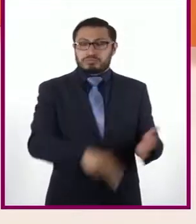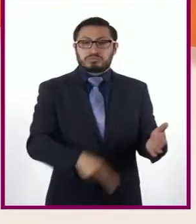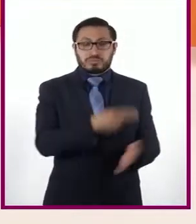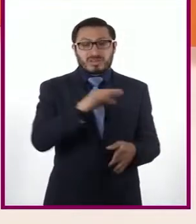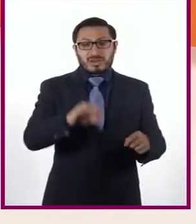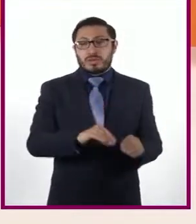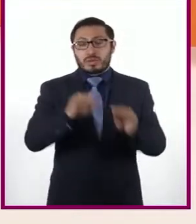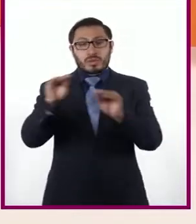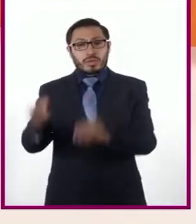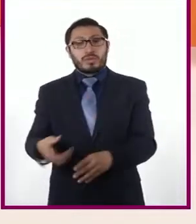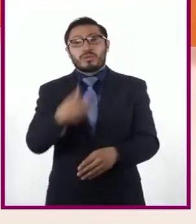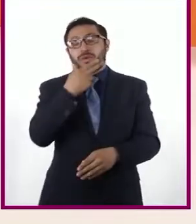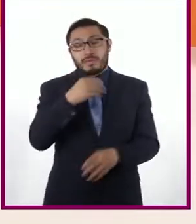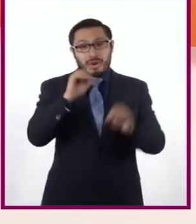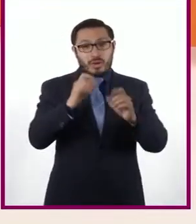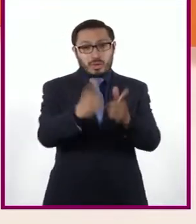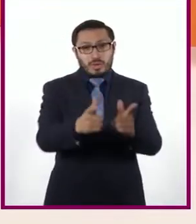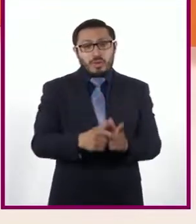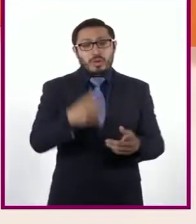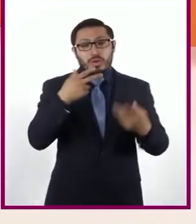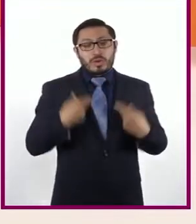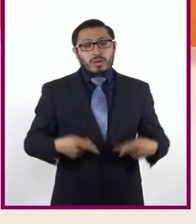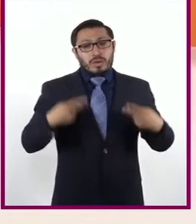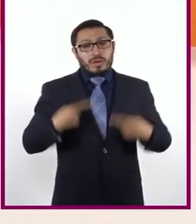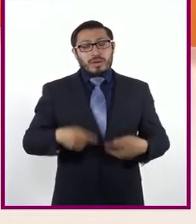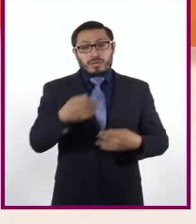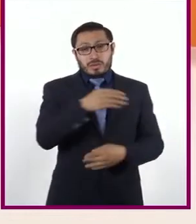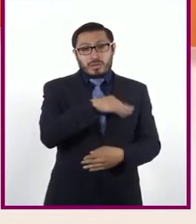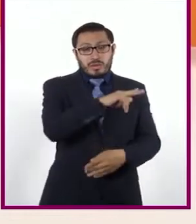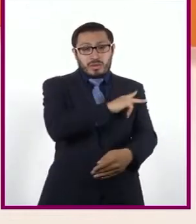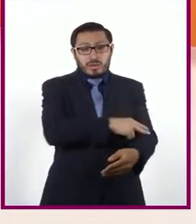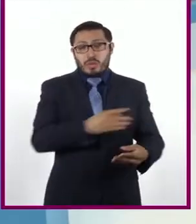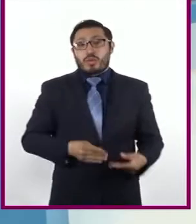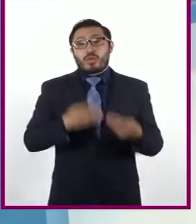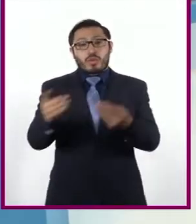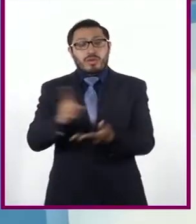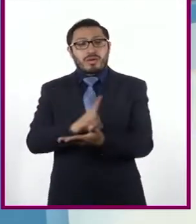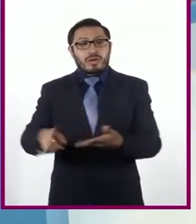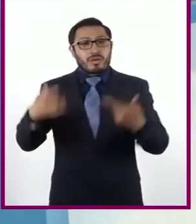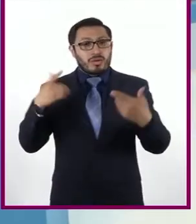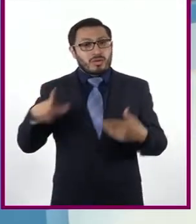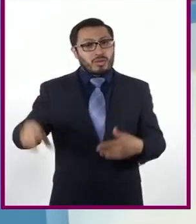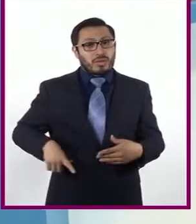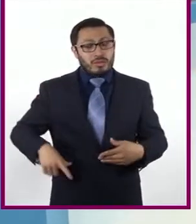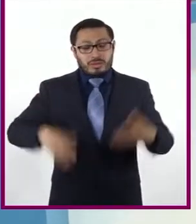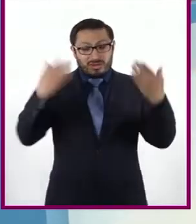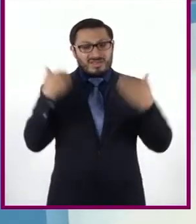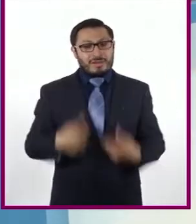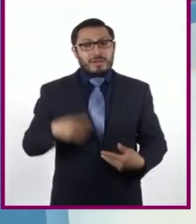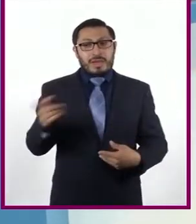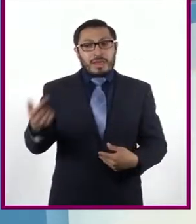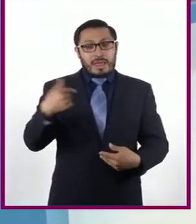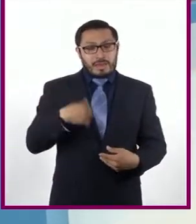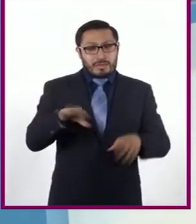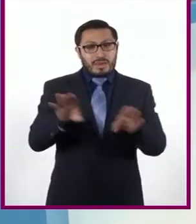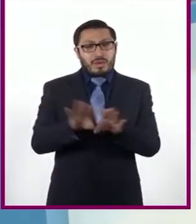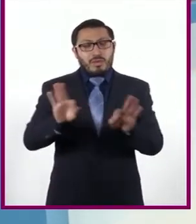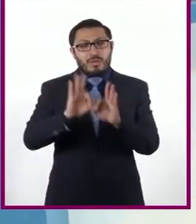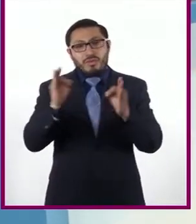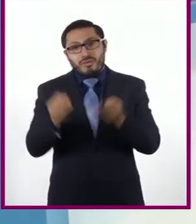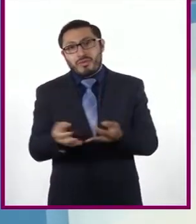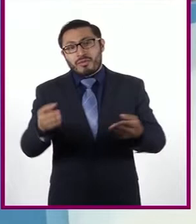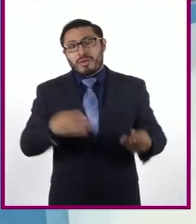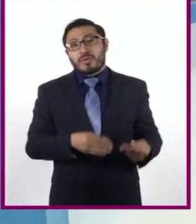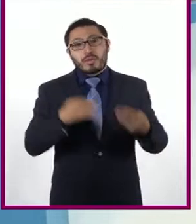o asamblea de hombres mi derecho de gobernarme, a mí mismo, con la condición de que vosotros